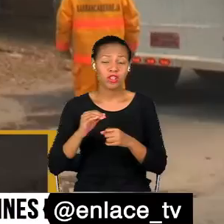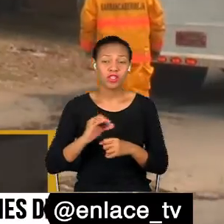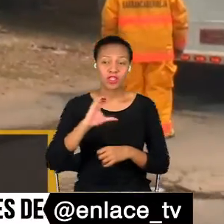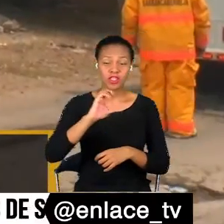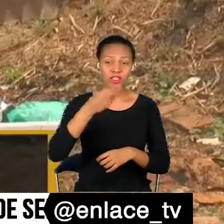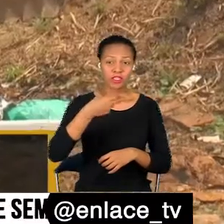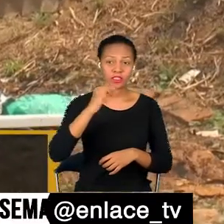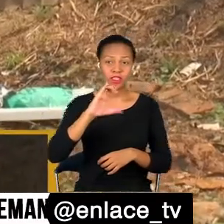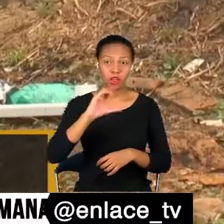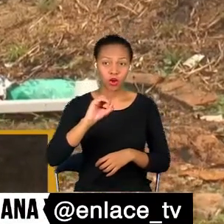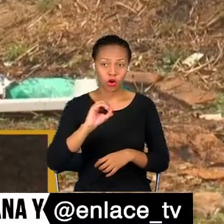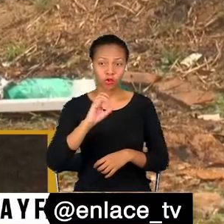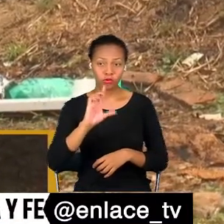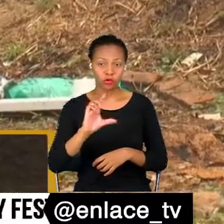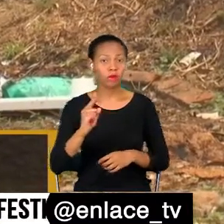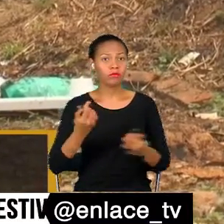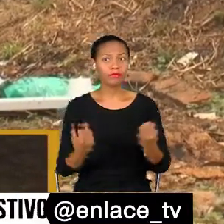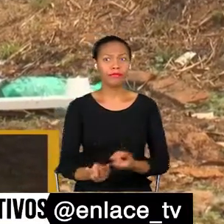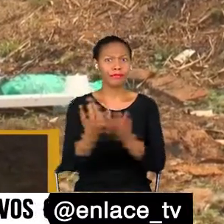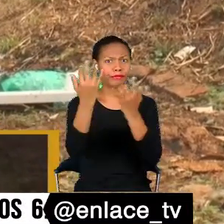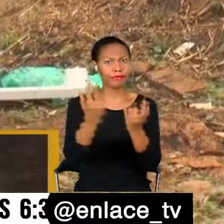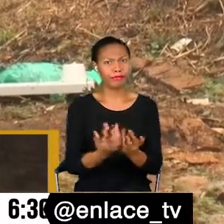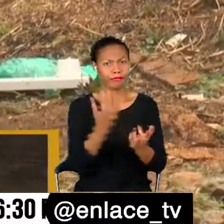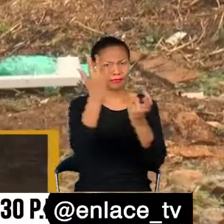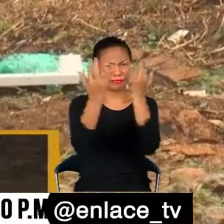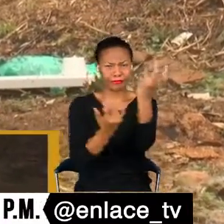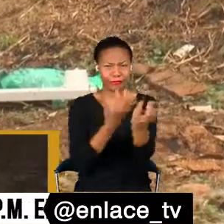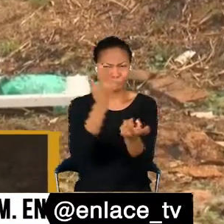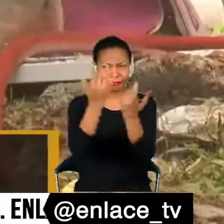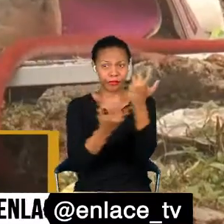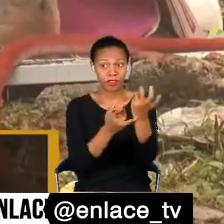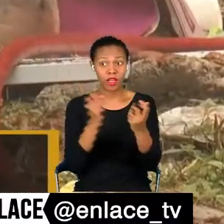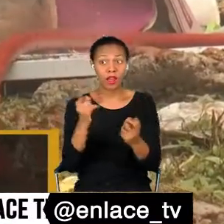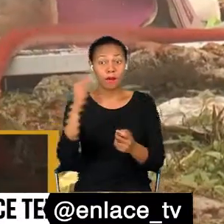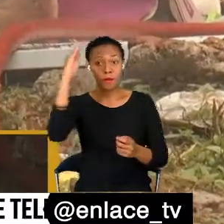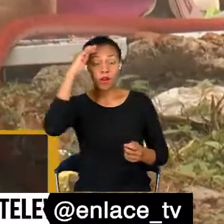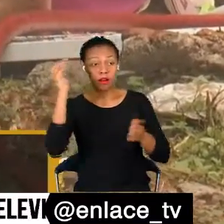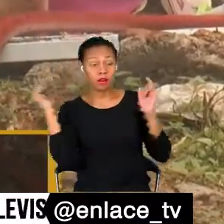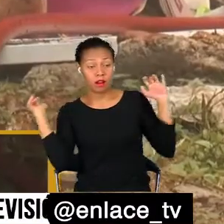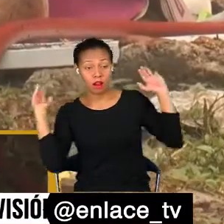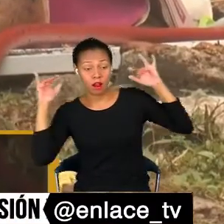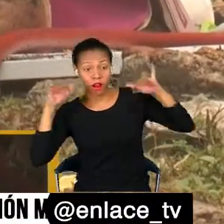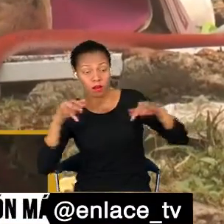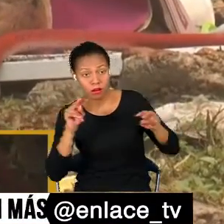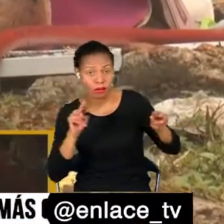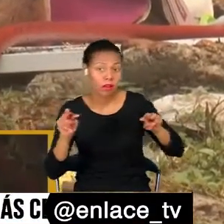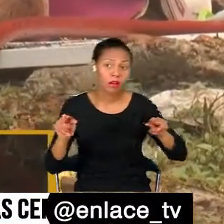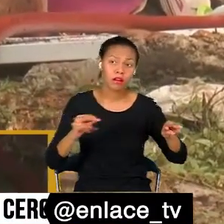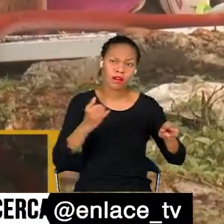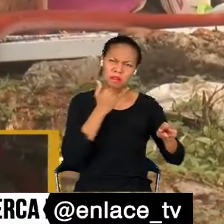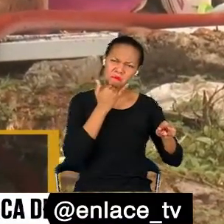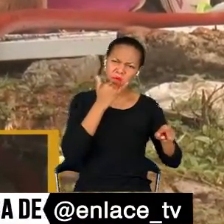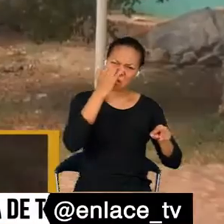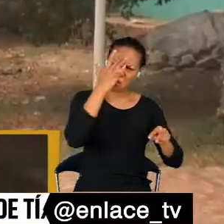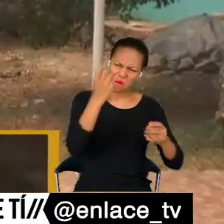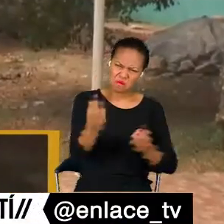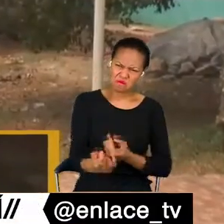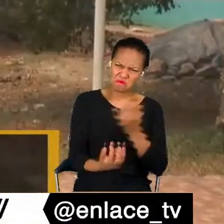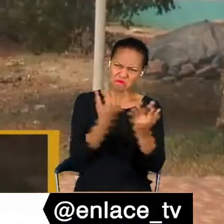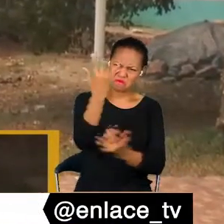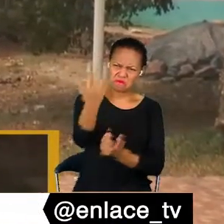un conato de incendio. Al sitio acudieron autoridades de policía que indagan sobre el origen de esta emergencia. Las